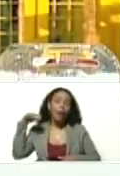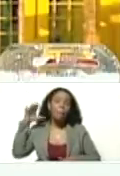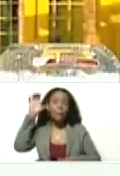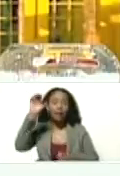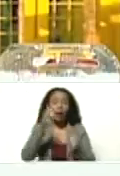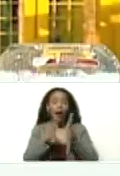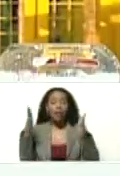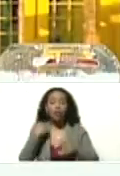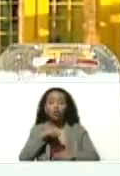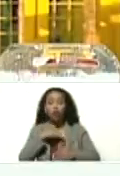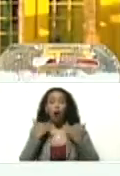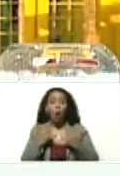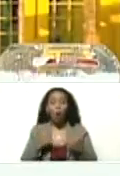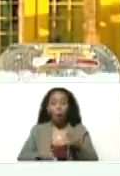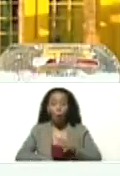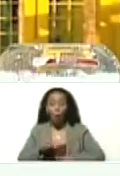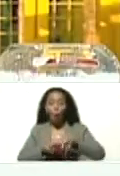estamos construyendo.